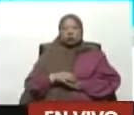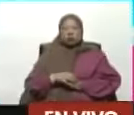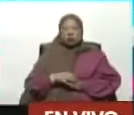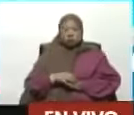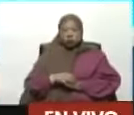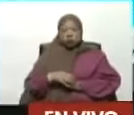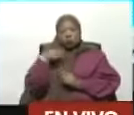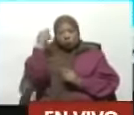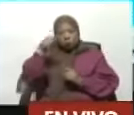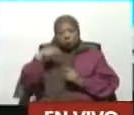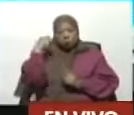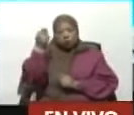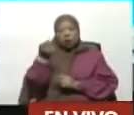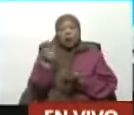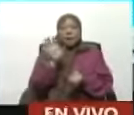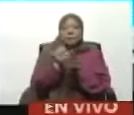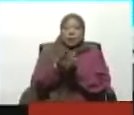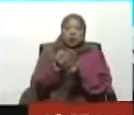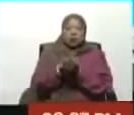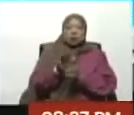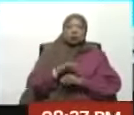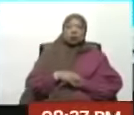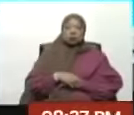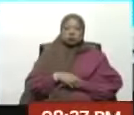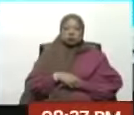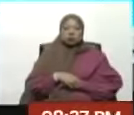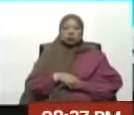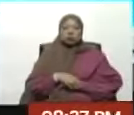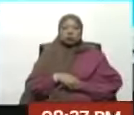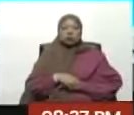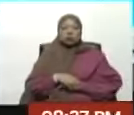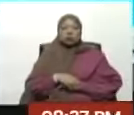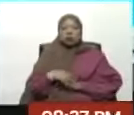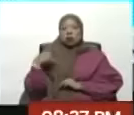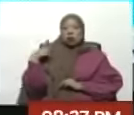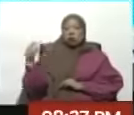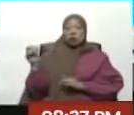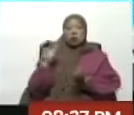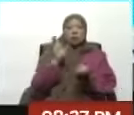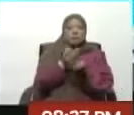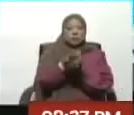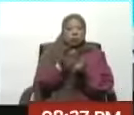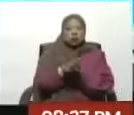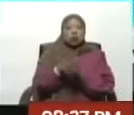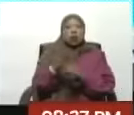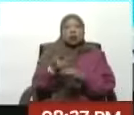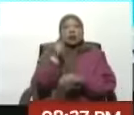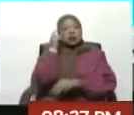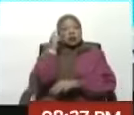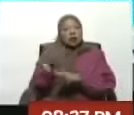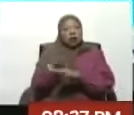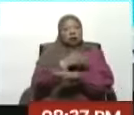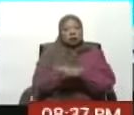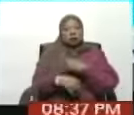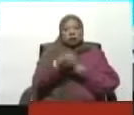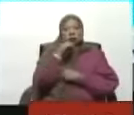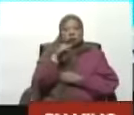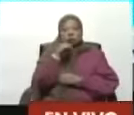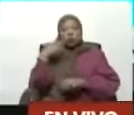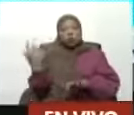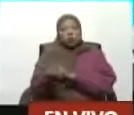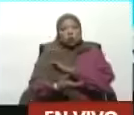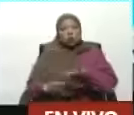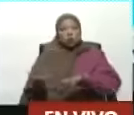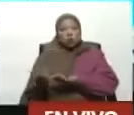Tenemos un video, por ejemplo, en Margarita. Iba yo a Margarita y días antes le metieron un sabotaje